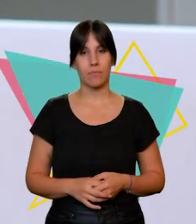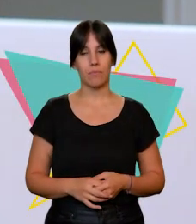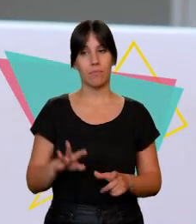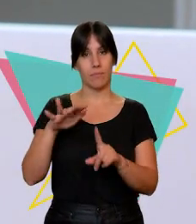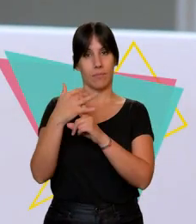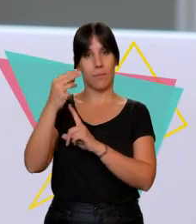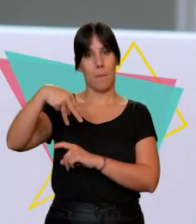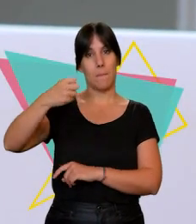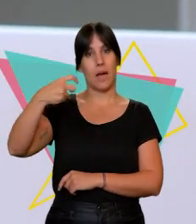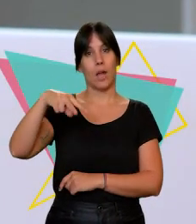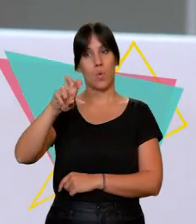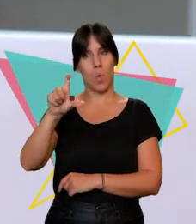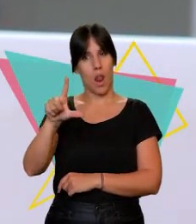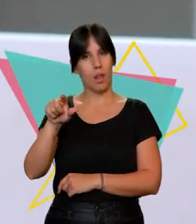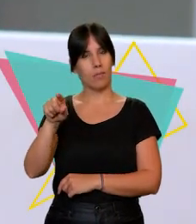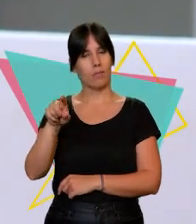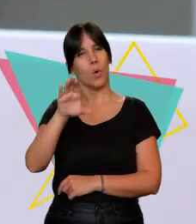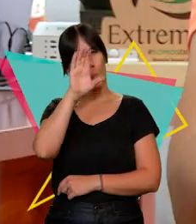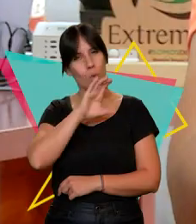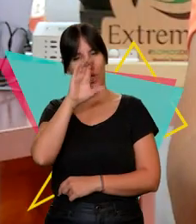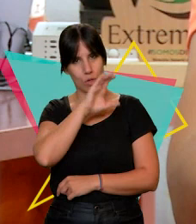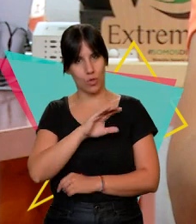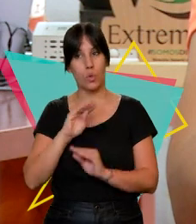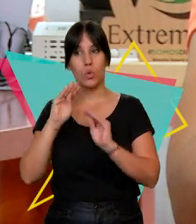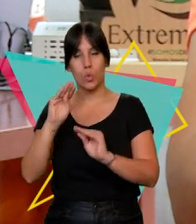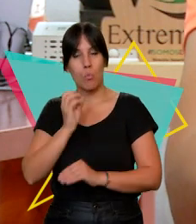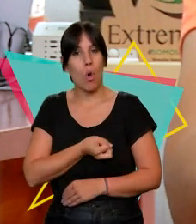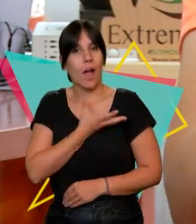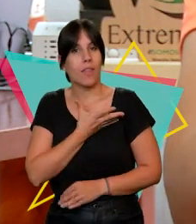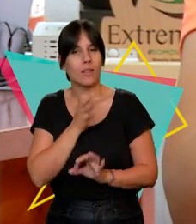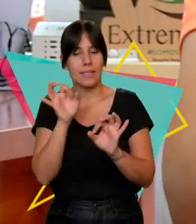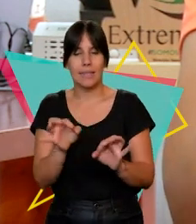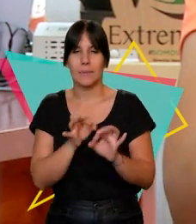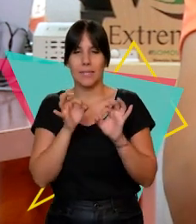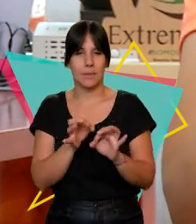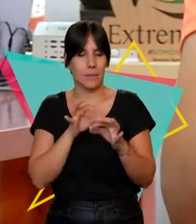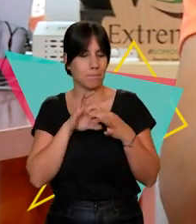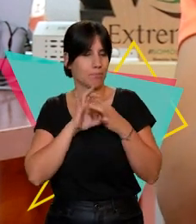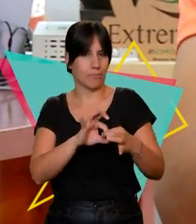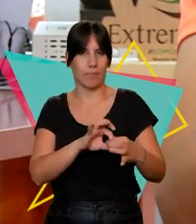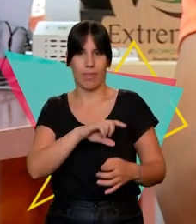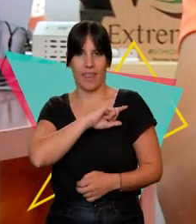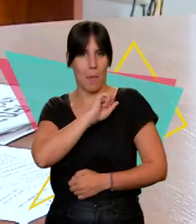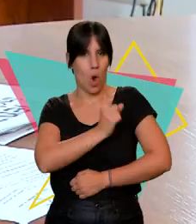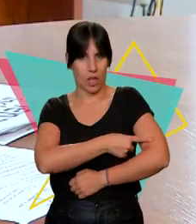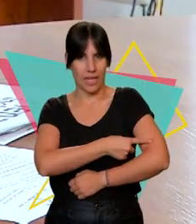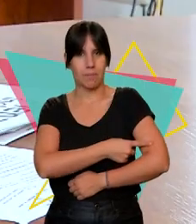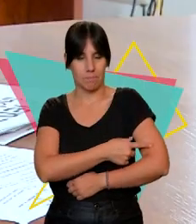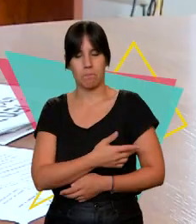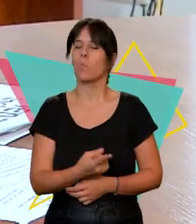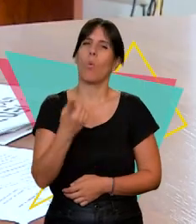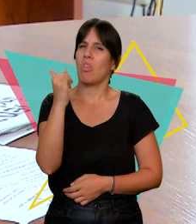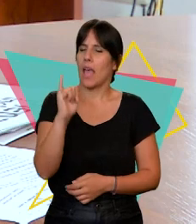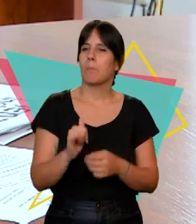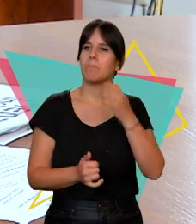En el caso de Manuel es algo muy curioso, ya que sus áreas vocacionales siempre han ido muy enfocadas al deporte.